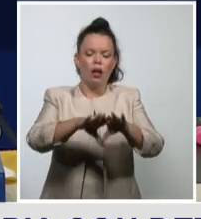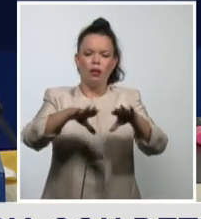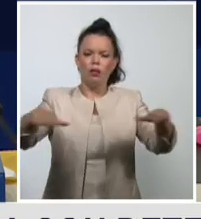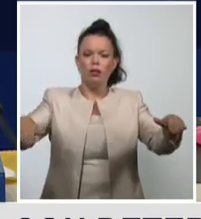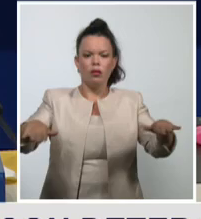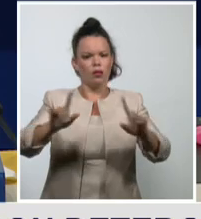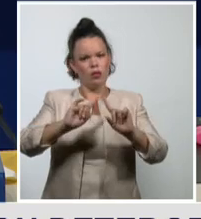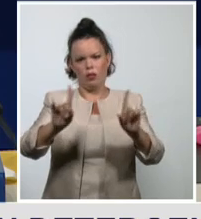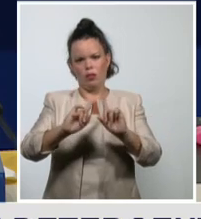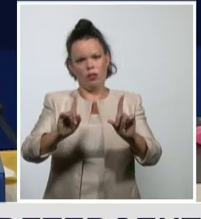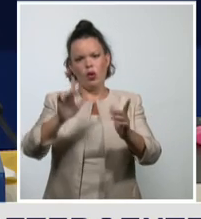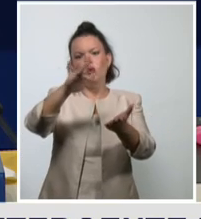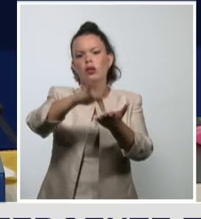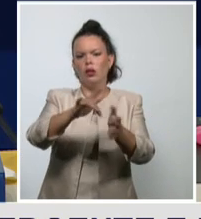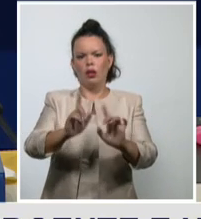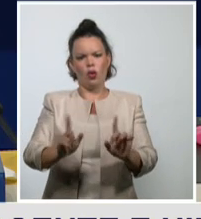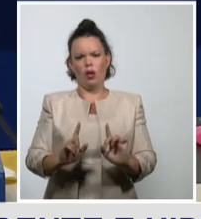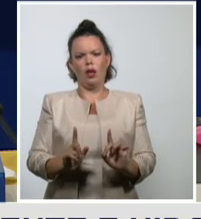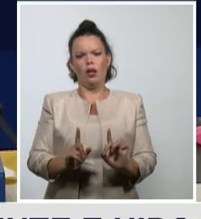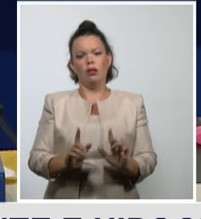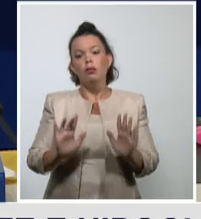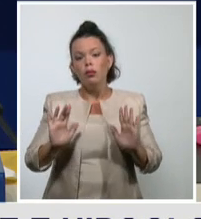plantea que debe de serlo,